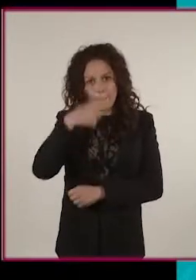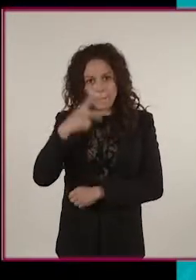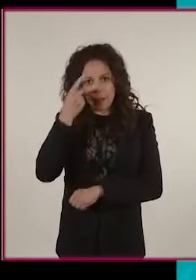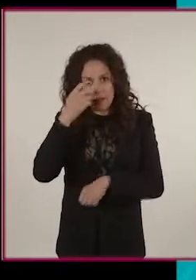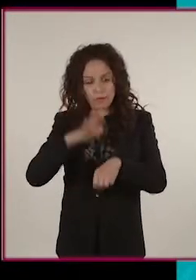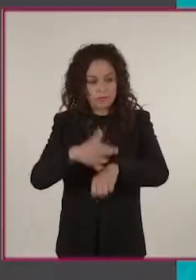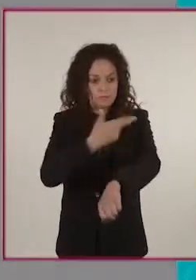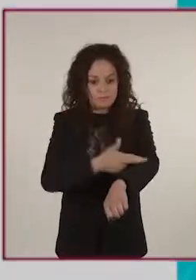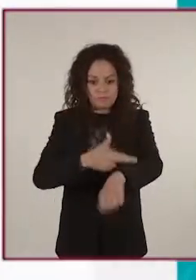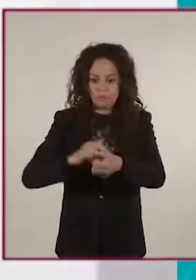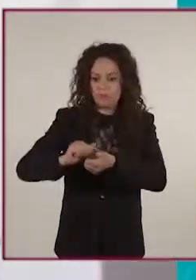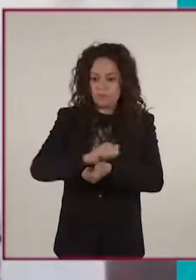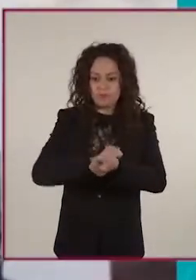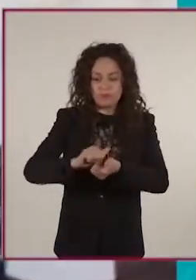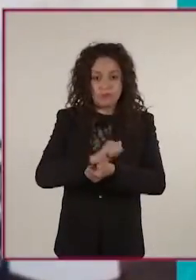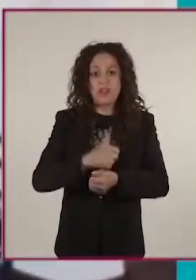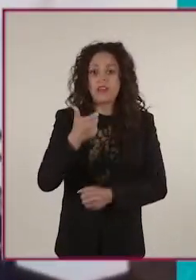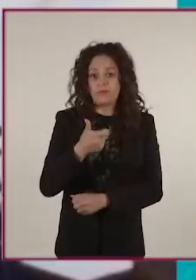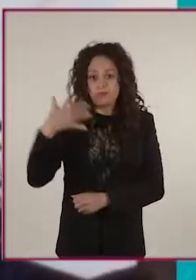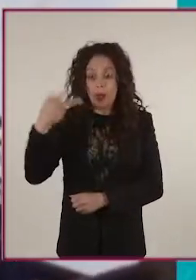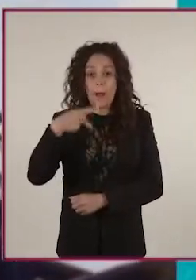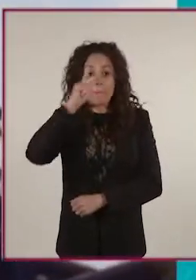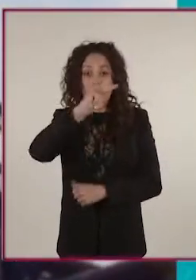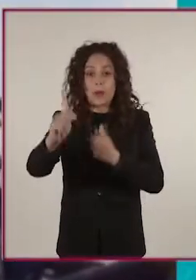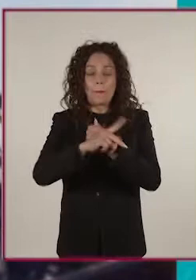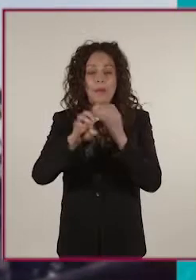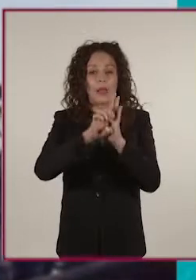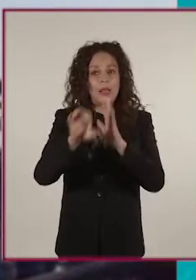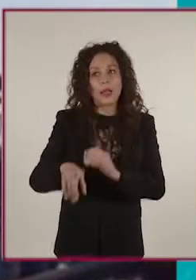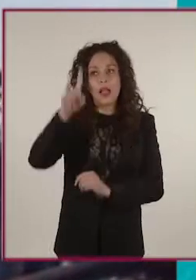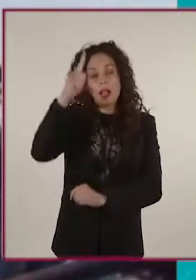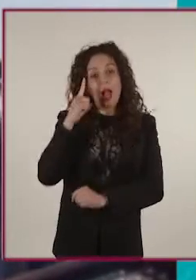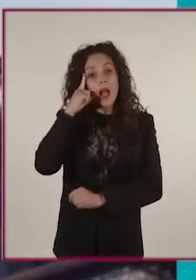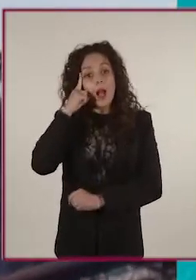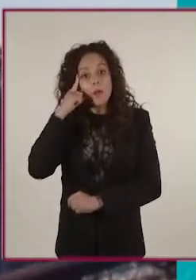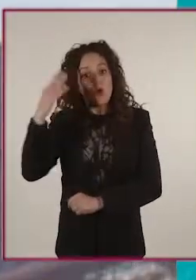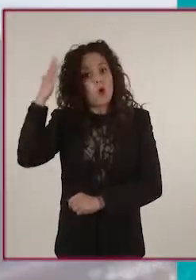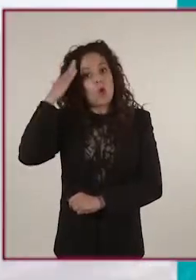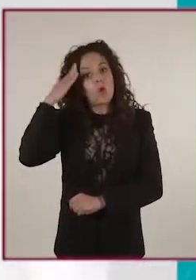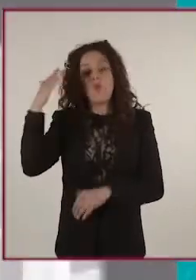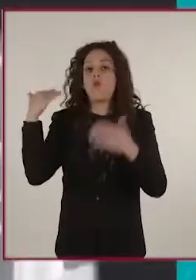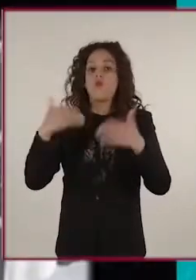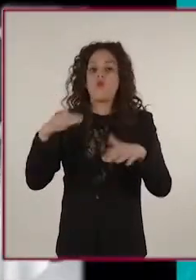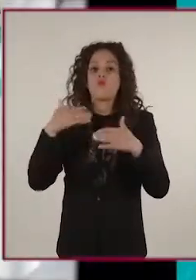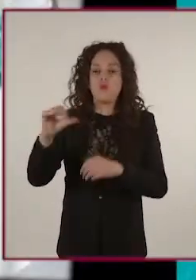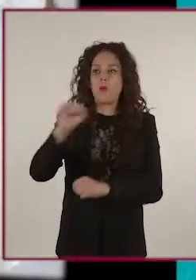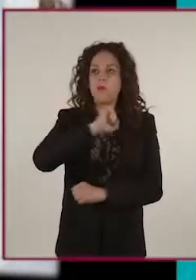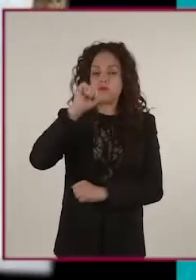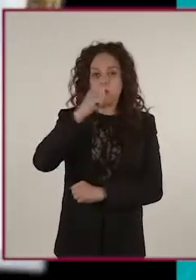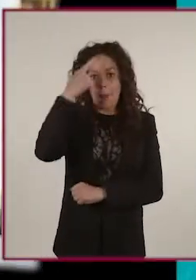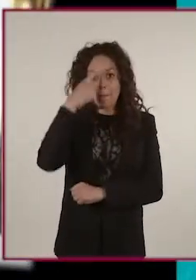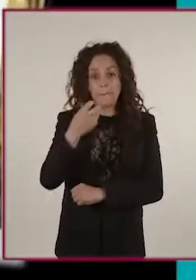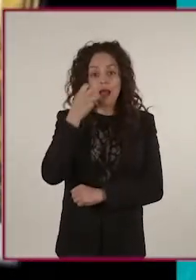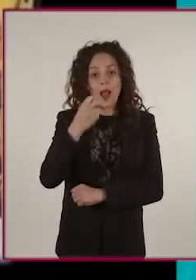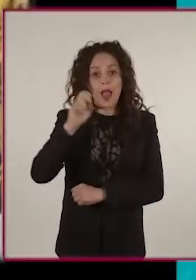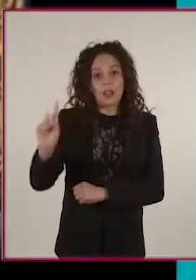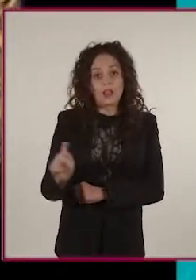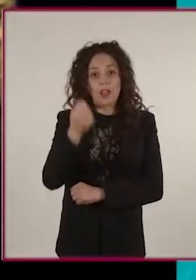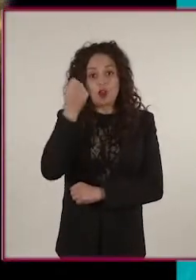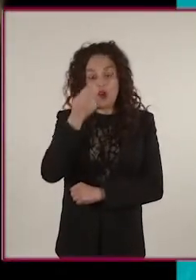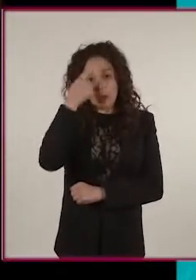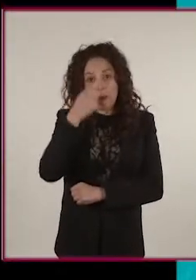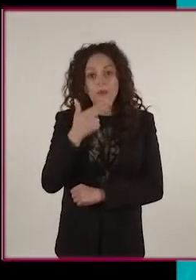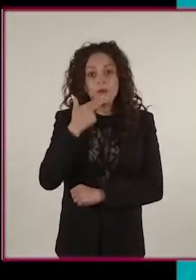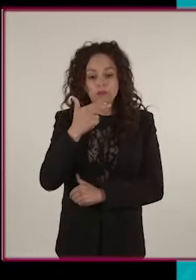Sin embargo, países como Japón se están convirtiendo en líderes mundiales en tecnología de plasma por aplicar estos